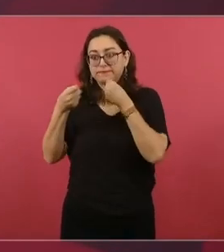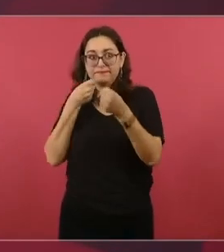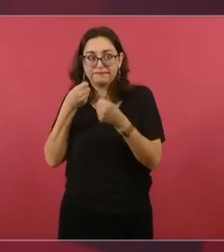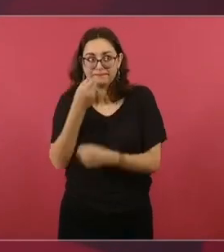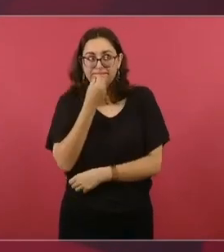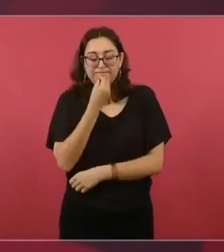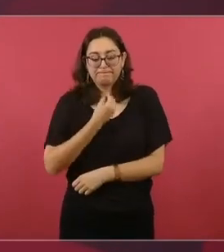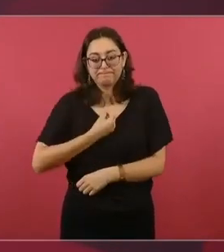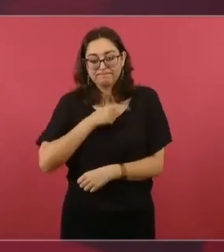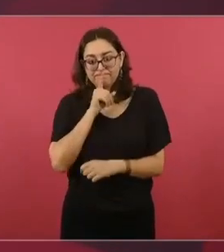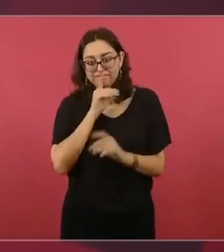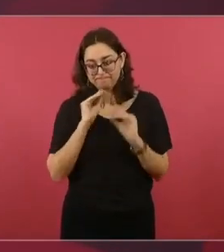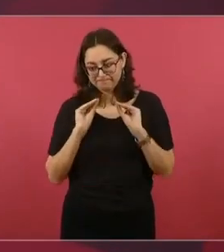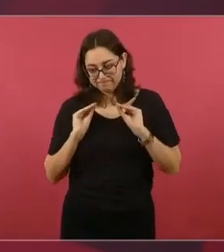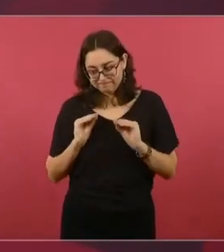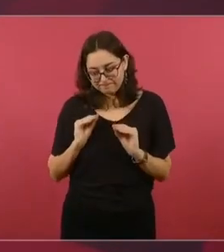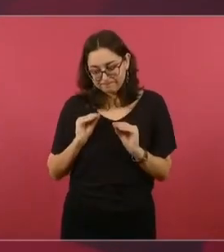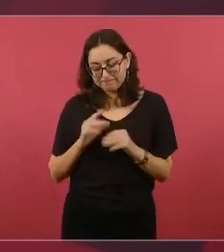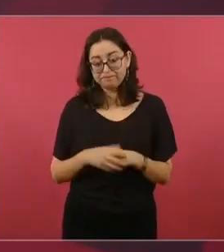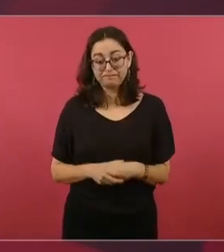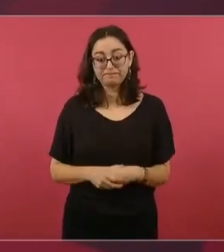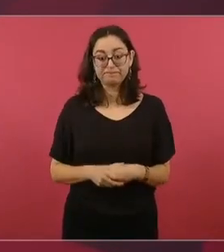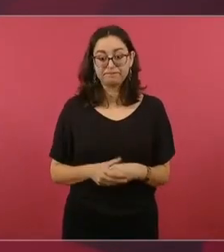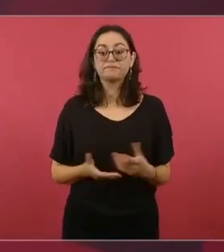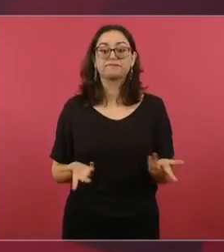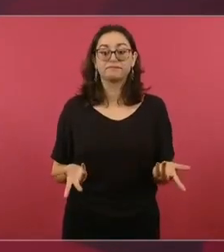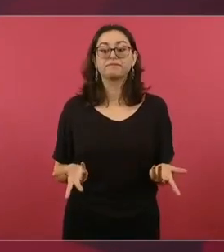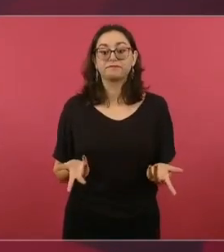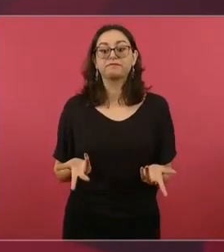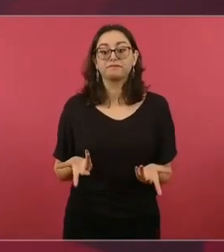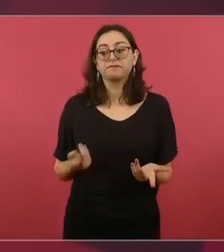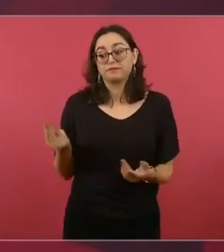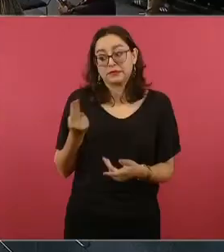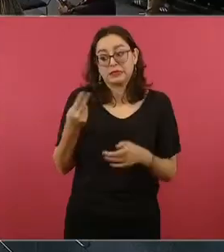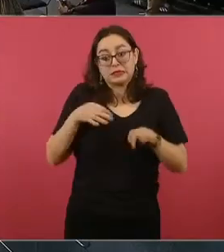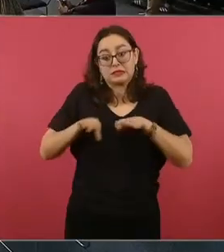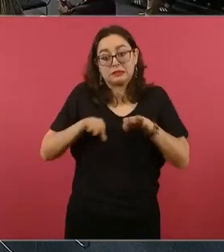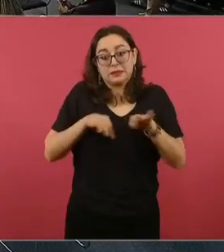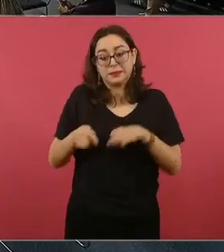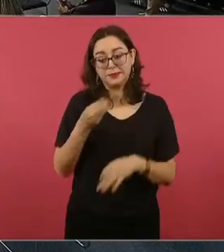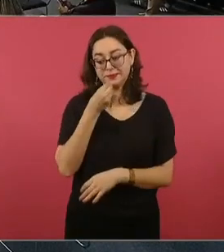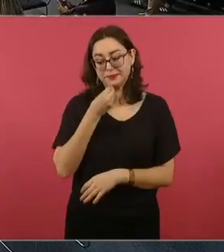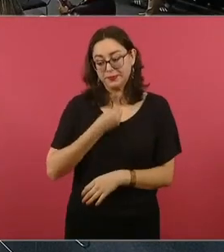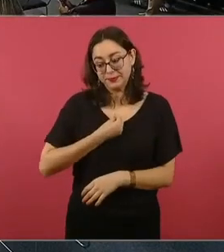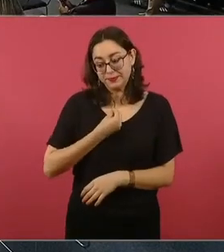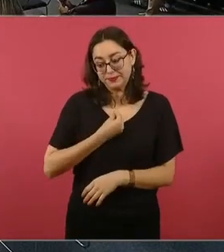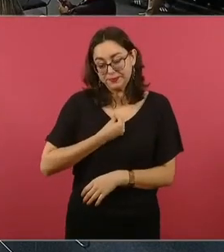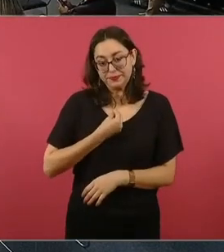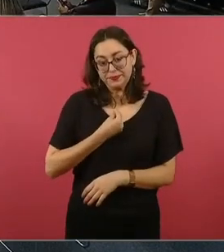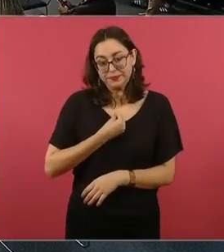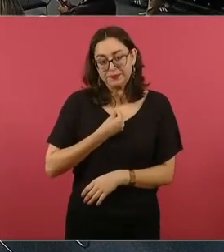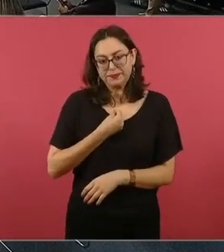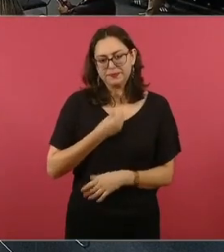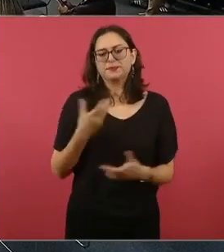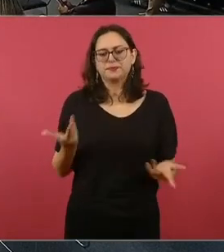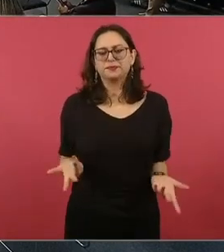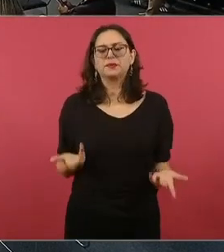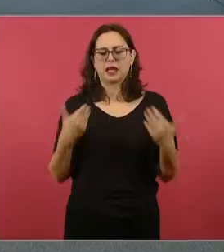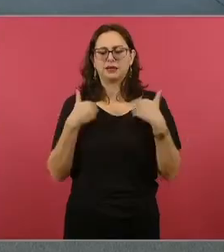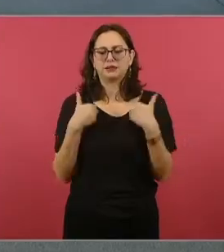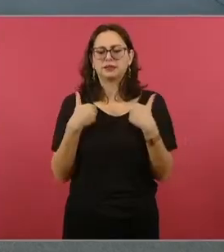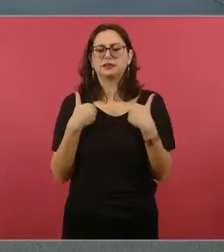Sí, porque además pues se necesita el trabajo. Entonces entendemos todo